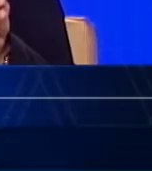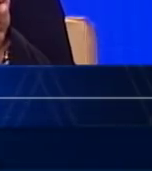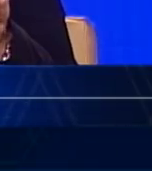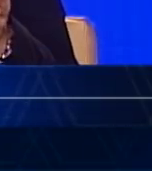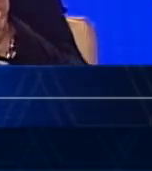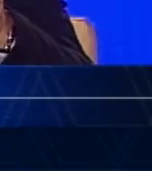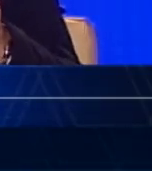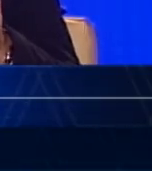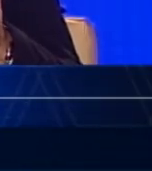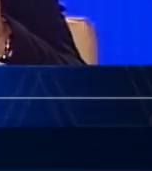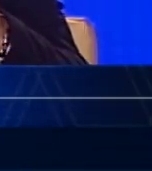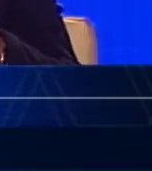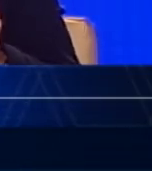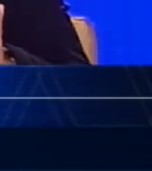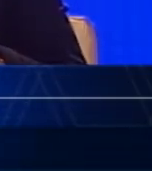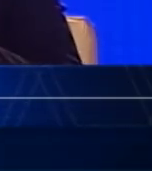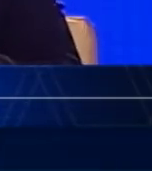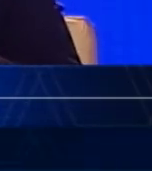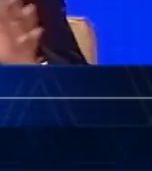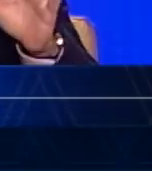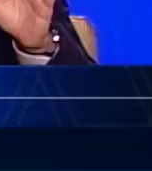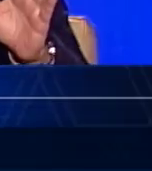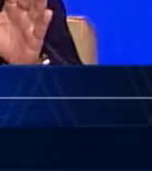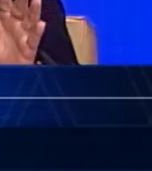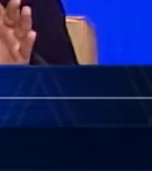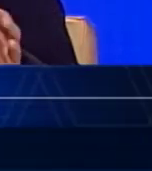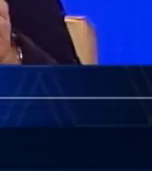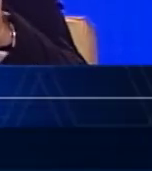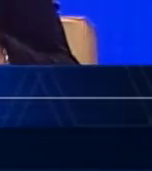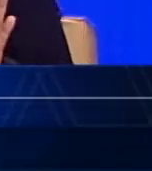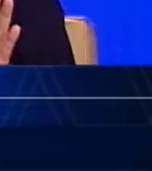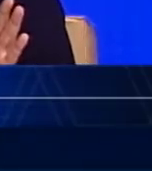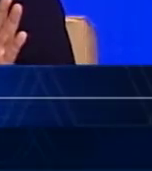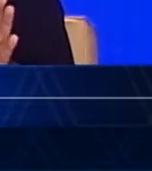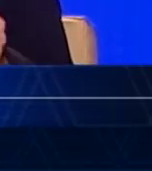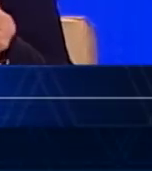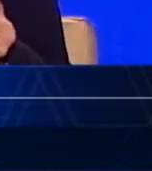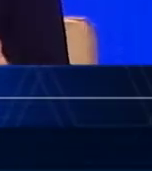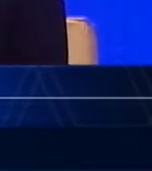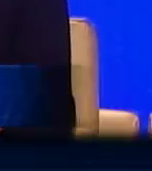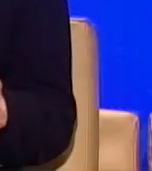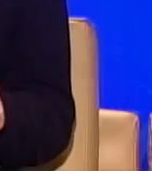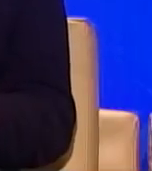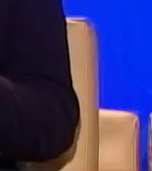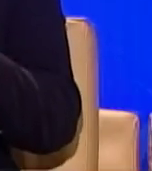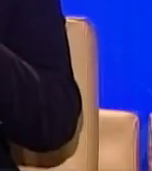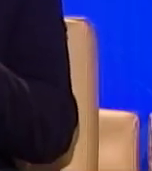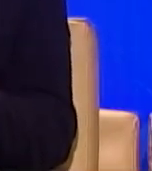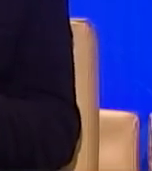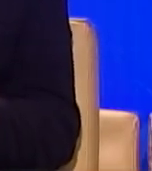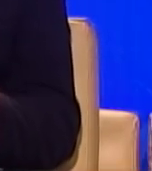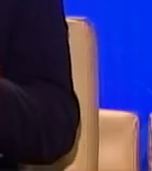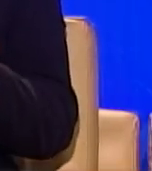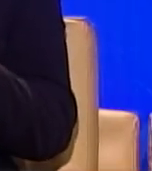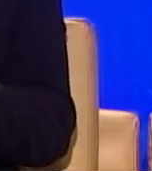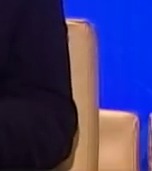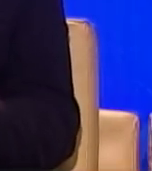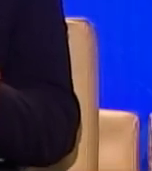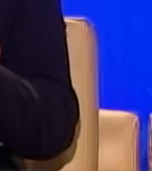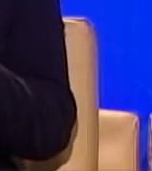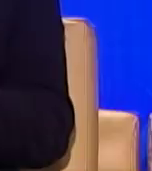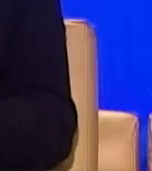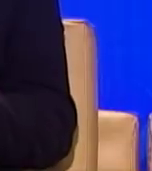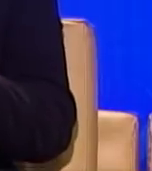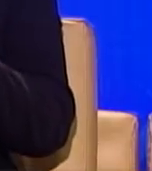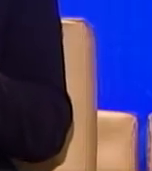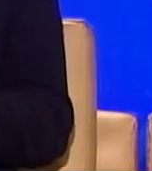un ejemplo, el instrumento musical por excelencia, que es símbolo de nuestra nacionalidad, el cuatro. El cuatro. Detrás del cuatro hay madera,